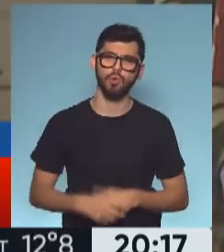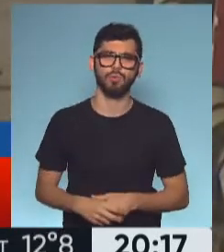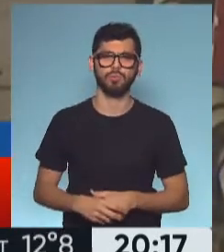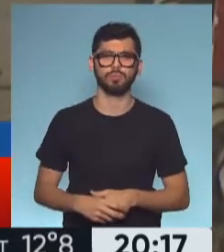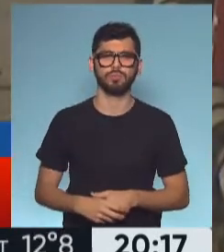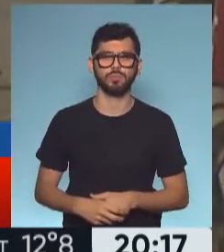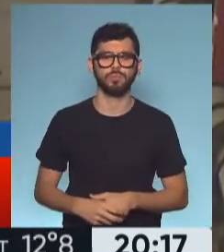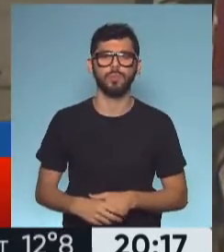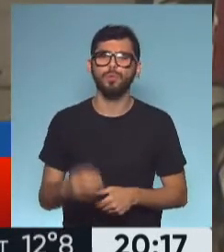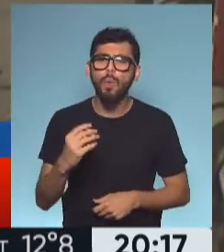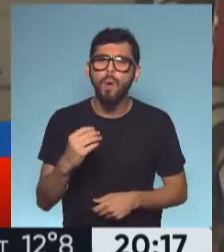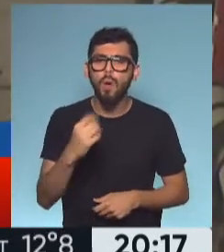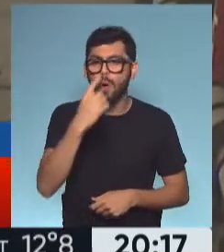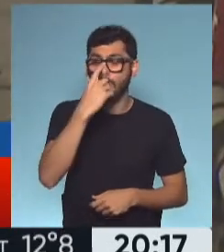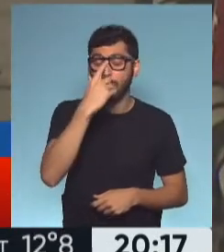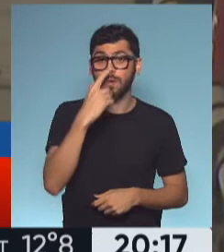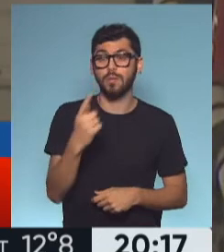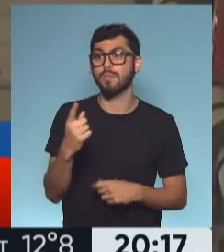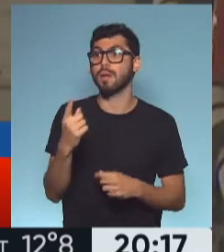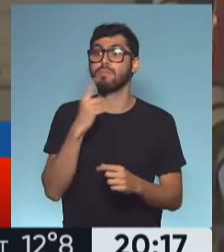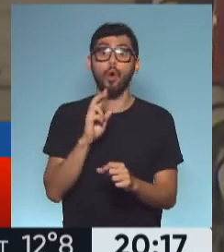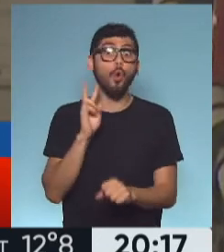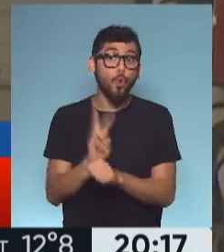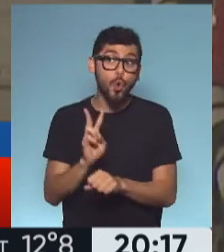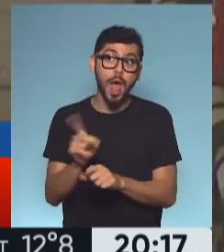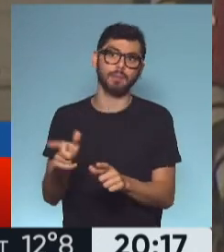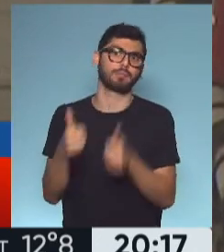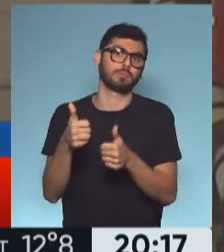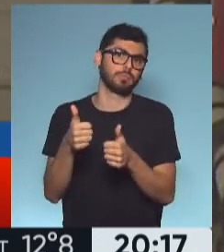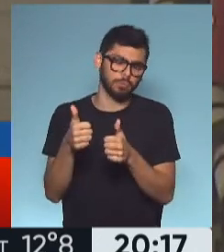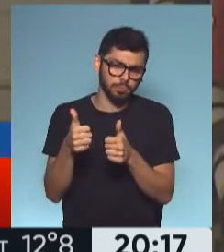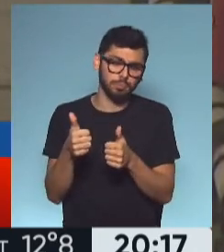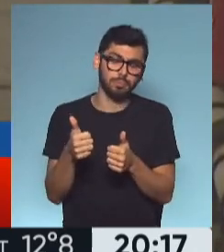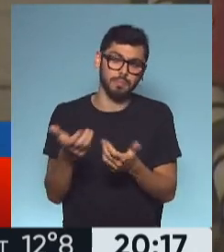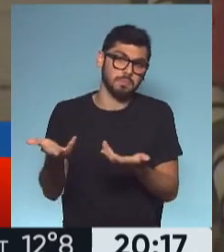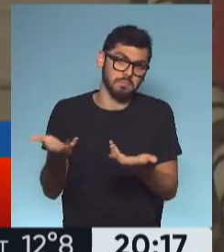Ahí está. ¿Cómo? Todo lo que se puede hacer para prevenir sirve. Todo. Así que bienvenido sea.